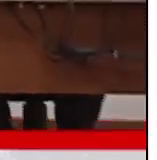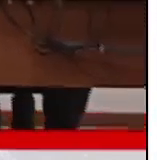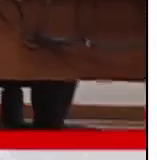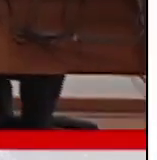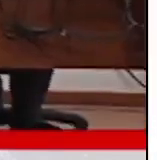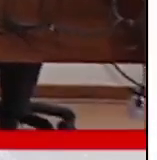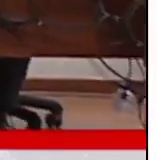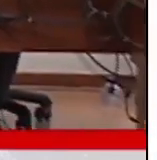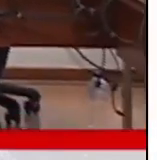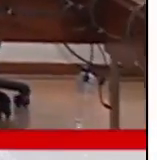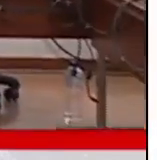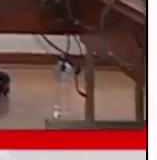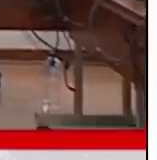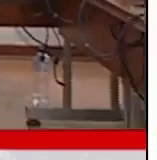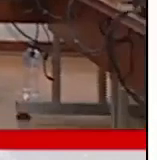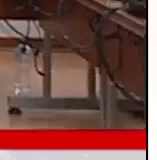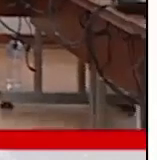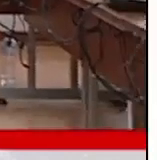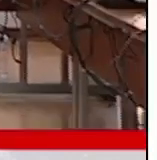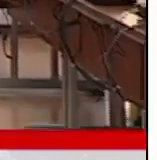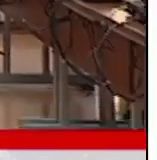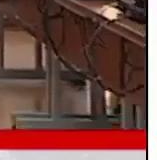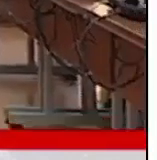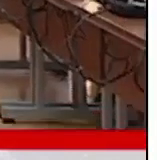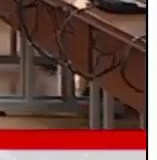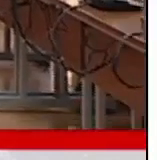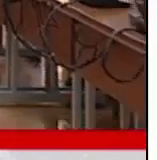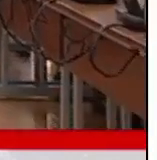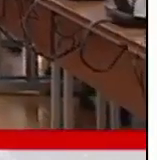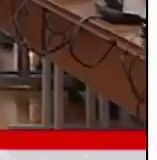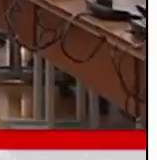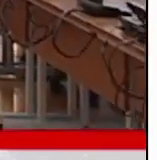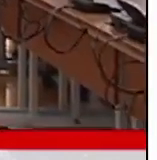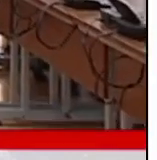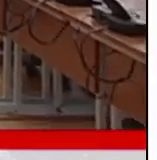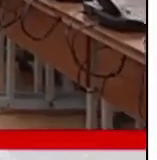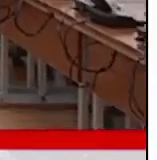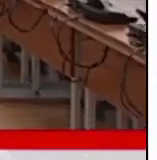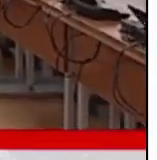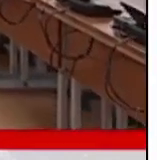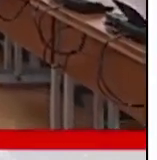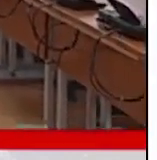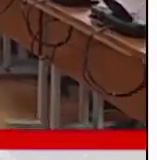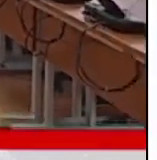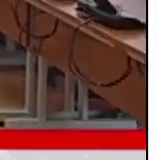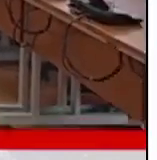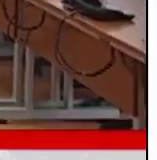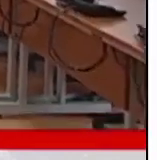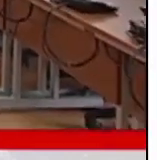hasta una próxima sesión después de nuestra semana de representación. Gracias.